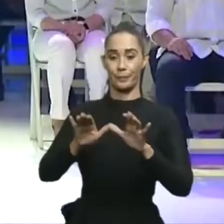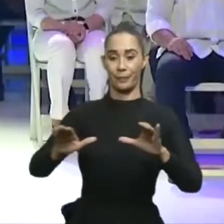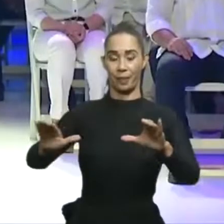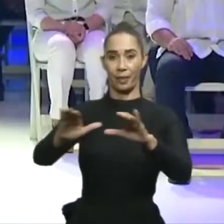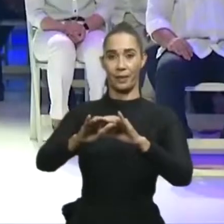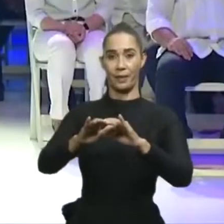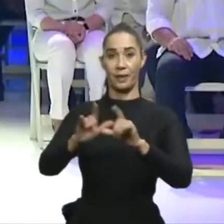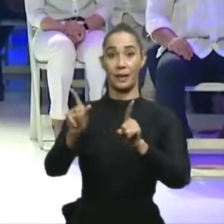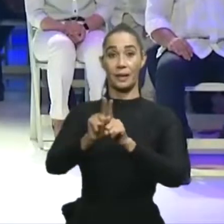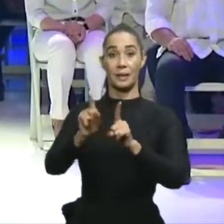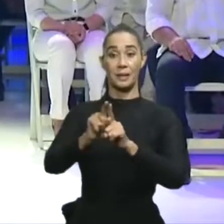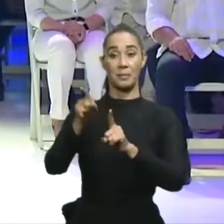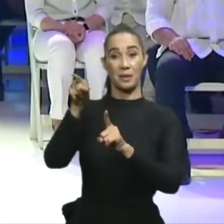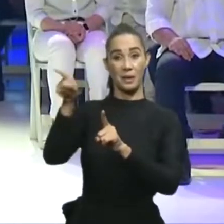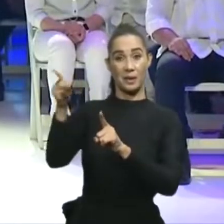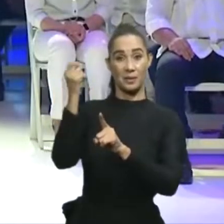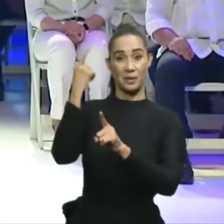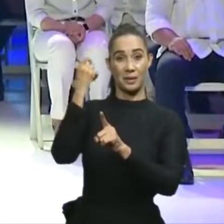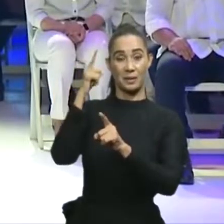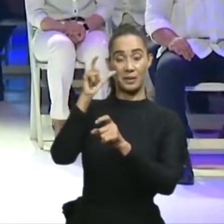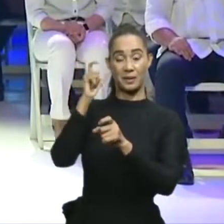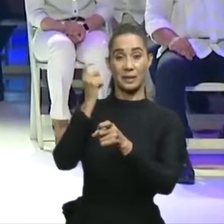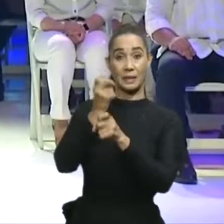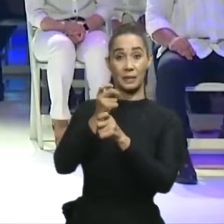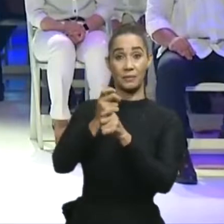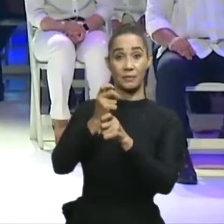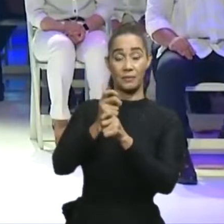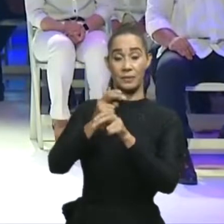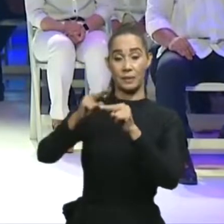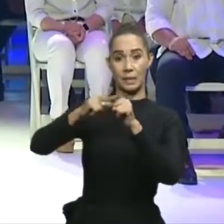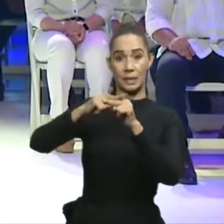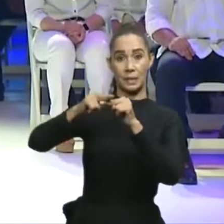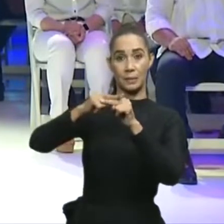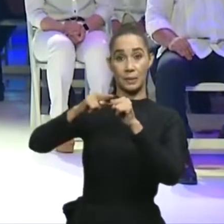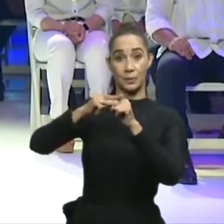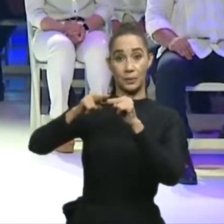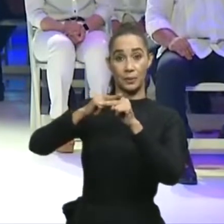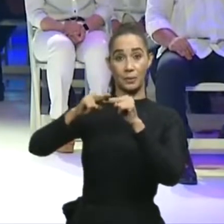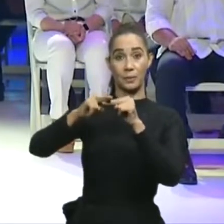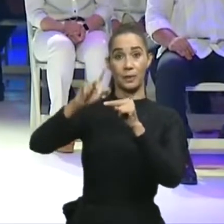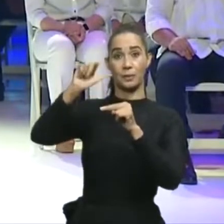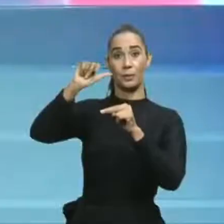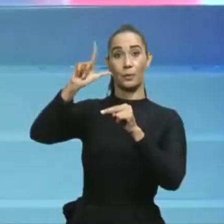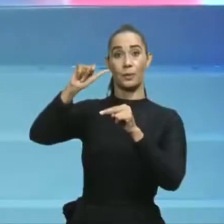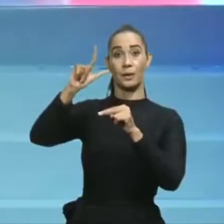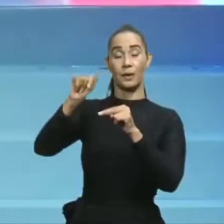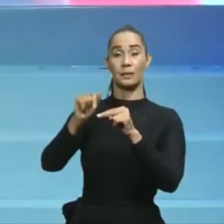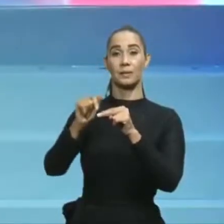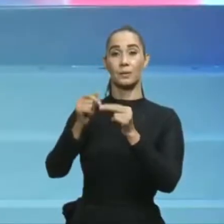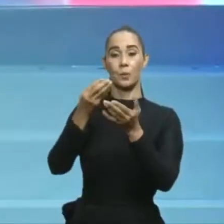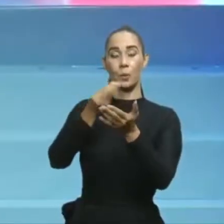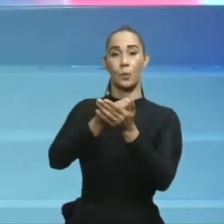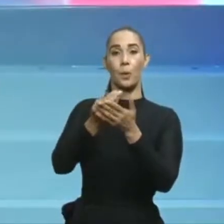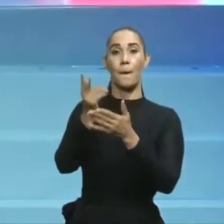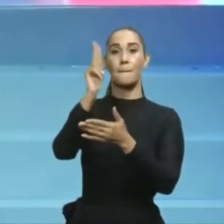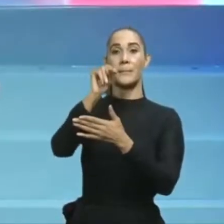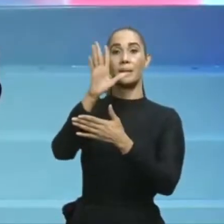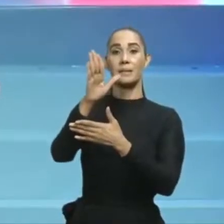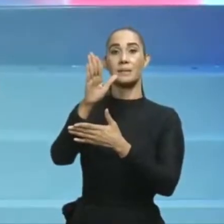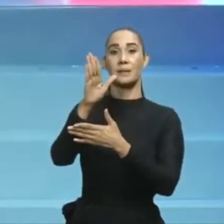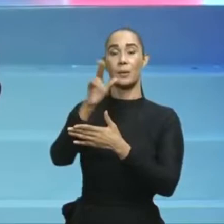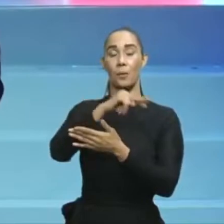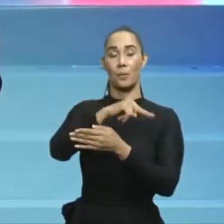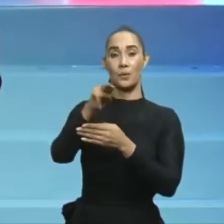difícil que la ampliación del metro los alcarrizos cueste un 25% menos por